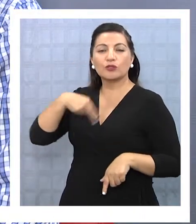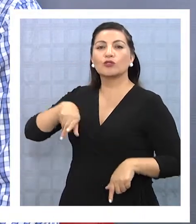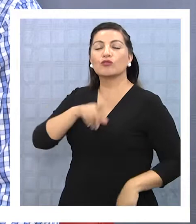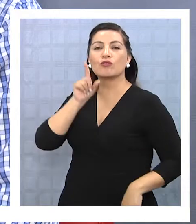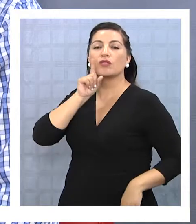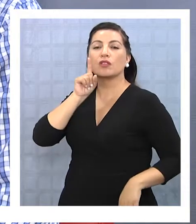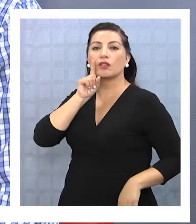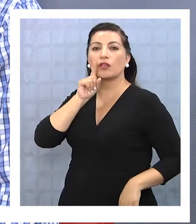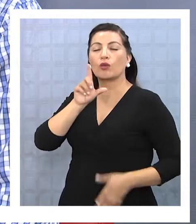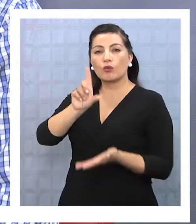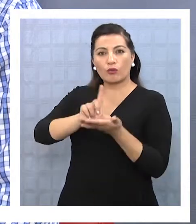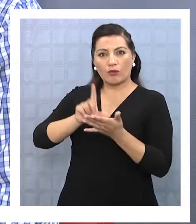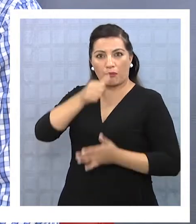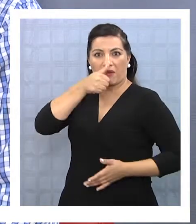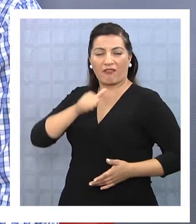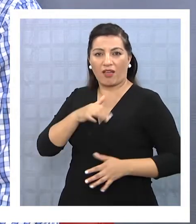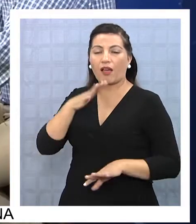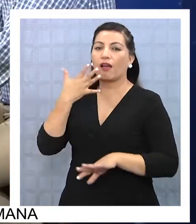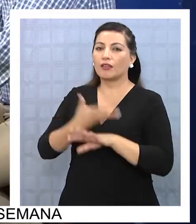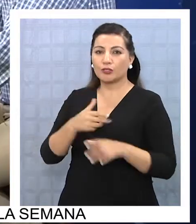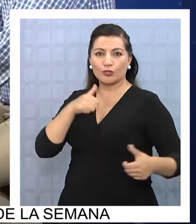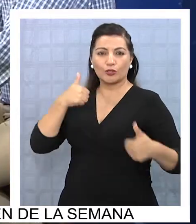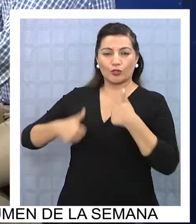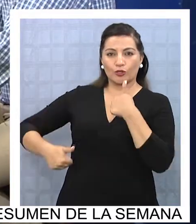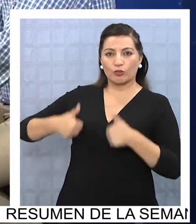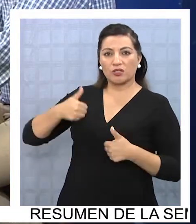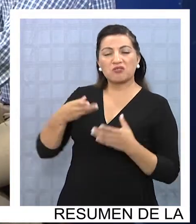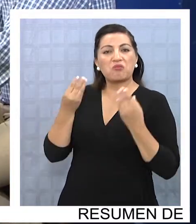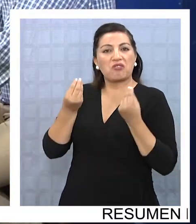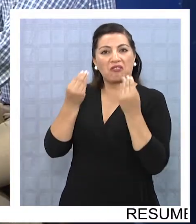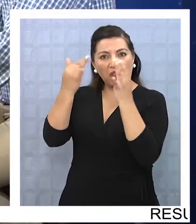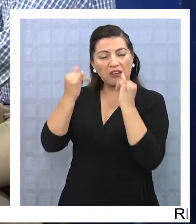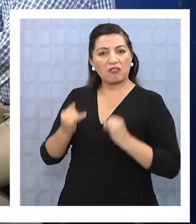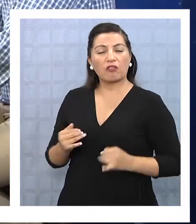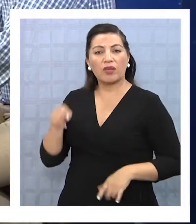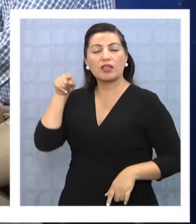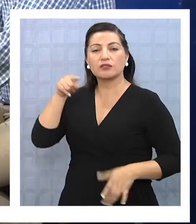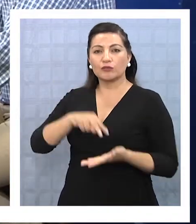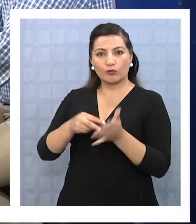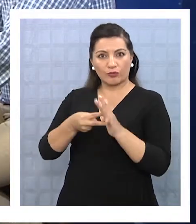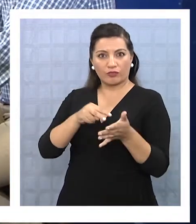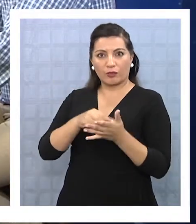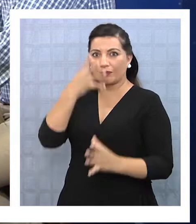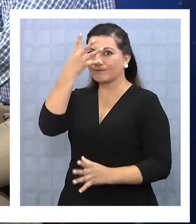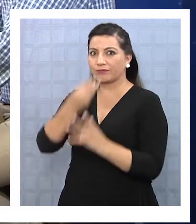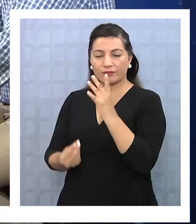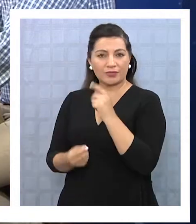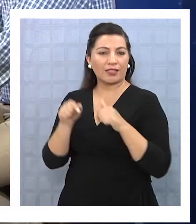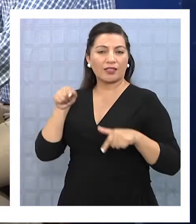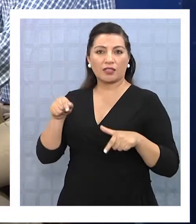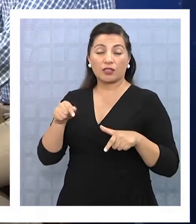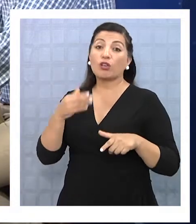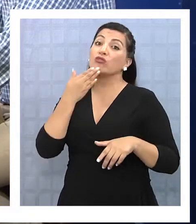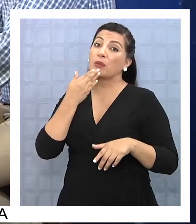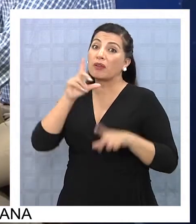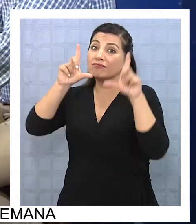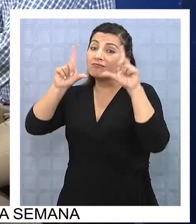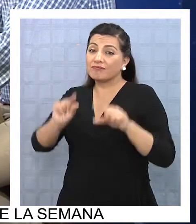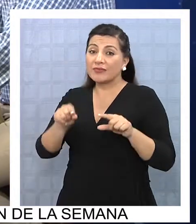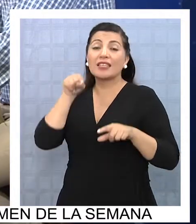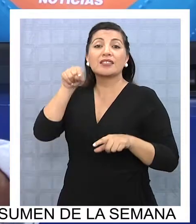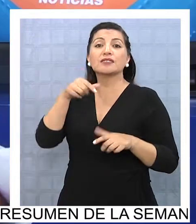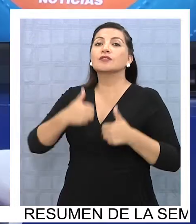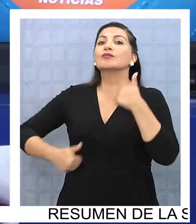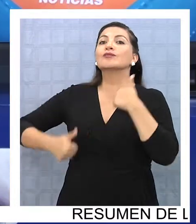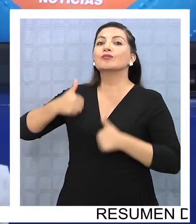tengamos un sector privado, que haya competencia verdadera, es una buena forma de que esos riesgos desaparezcan o se minimicen